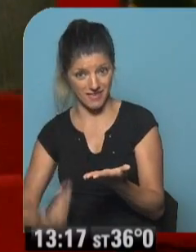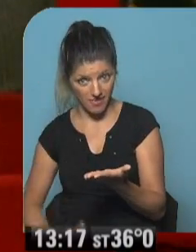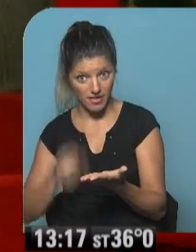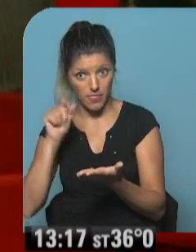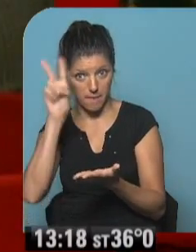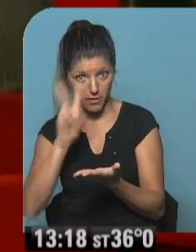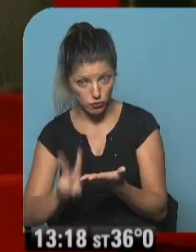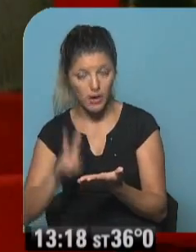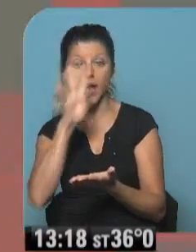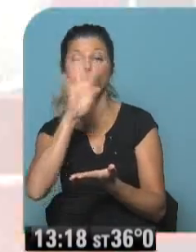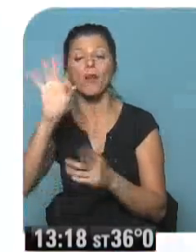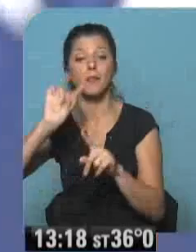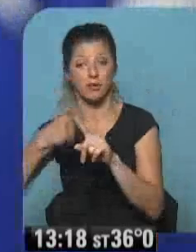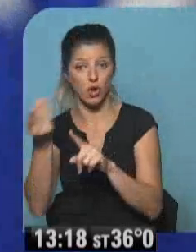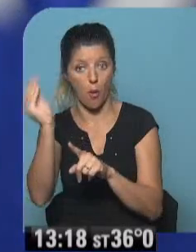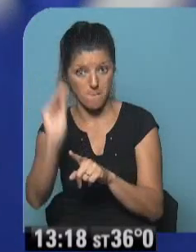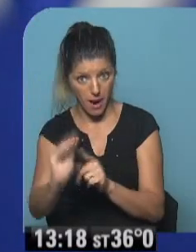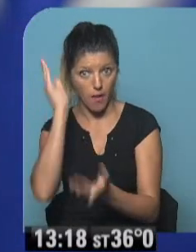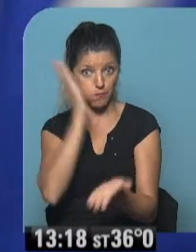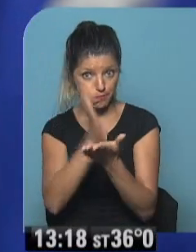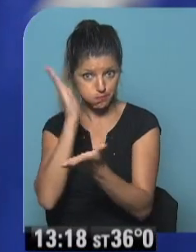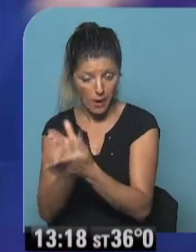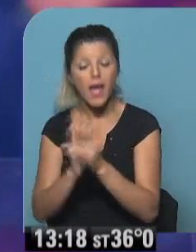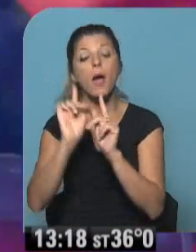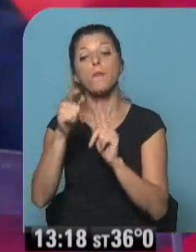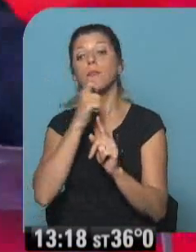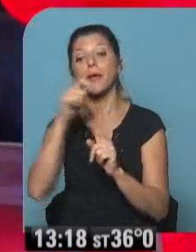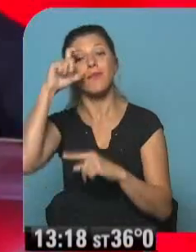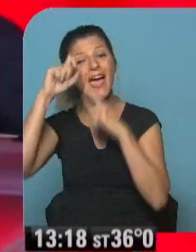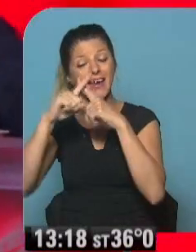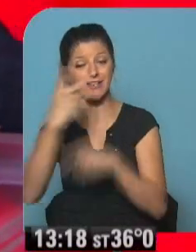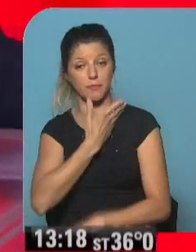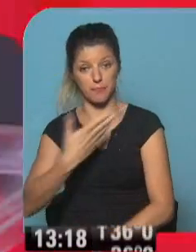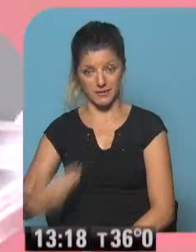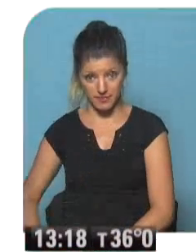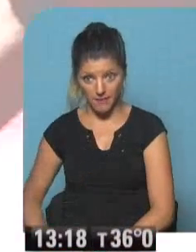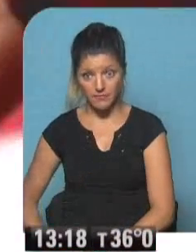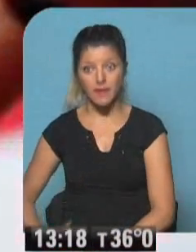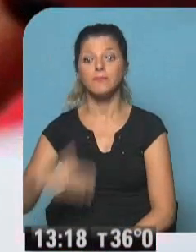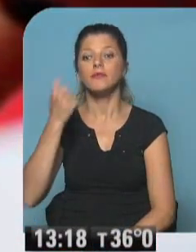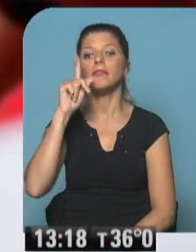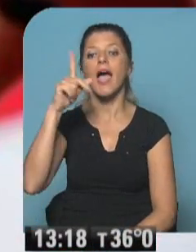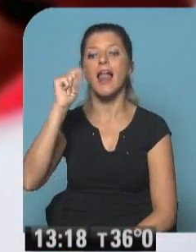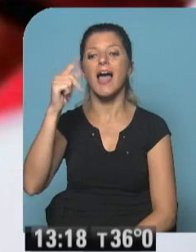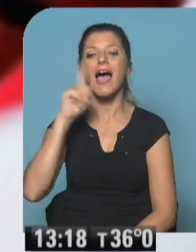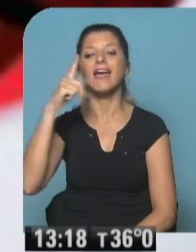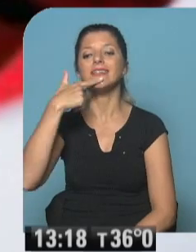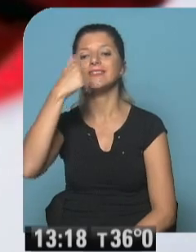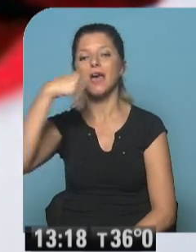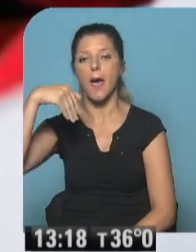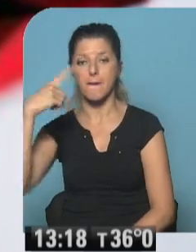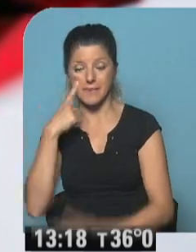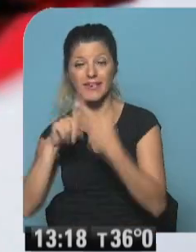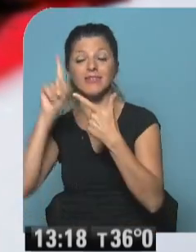40 altos funcionarios venezolanos, incluyendo al vicepresidente Tarek Al-Aissami y al hermano de Hugo Chávez, Adán